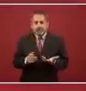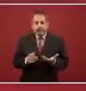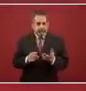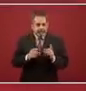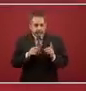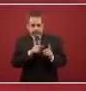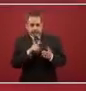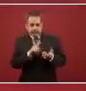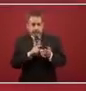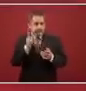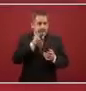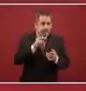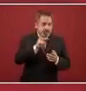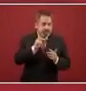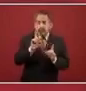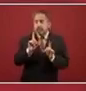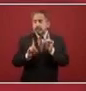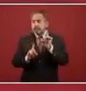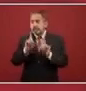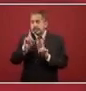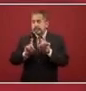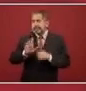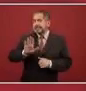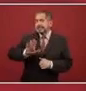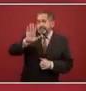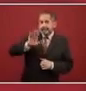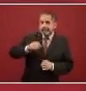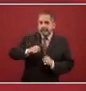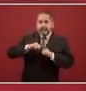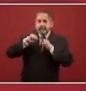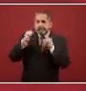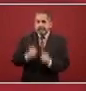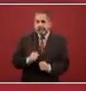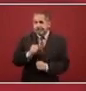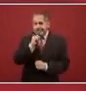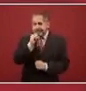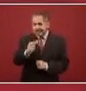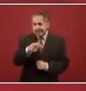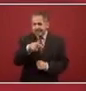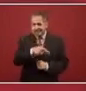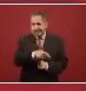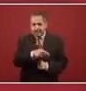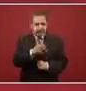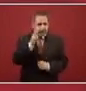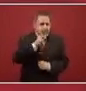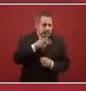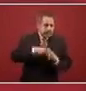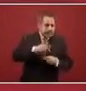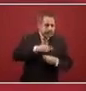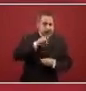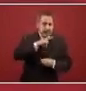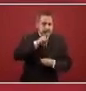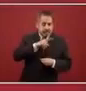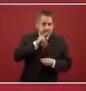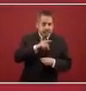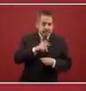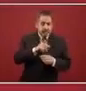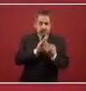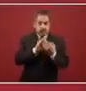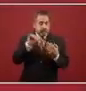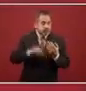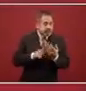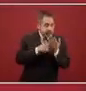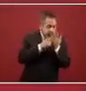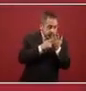sospecha diagnóstica que, como su nombre lo indica, se procesan rápidamente y se procesan prácticamente enfrente de